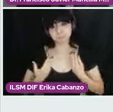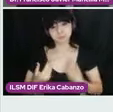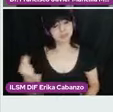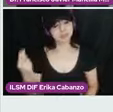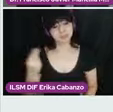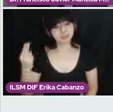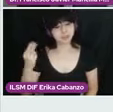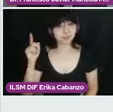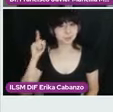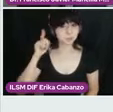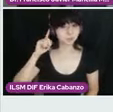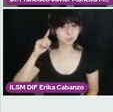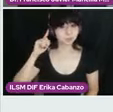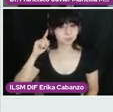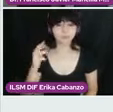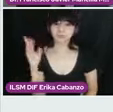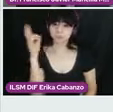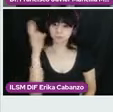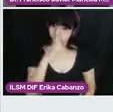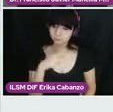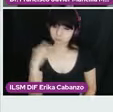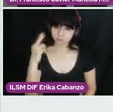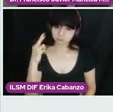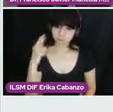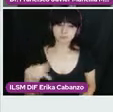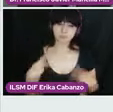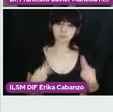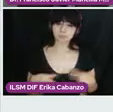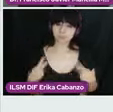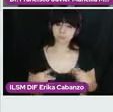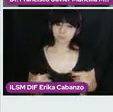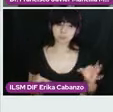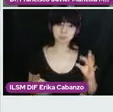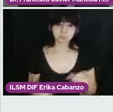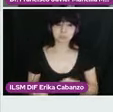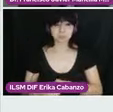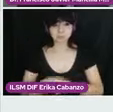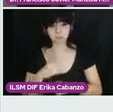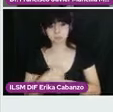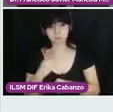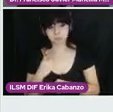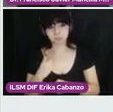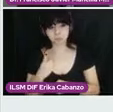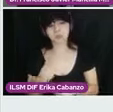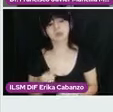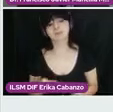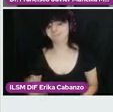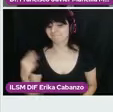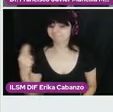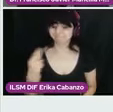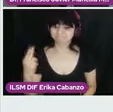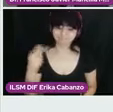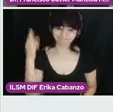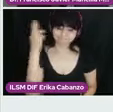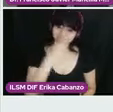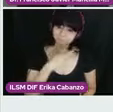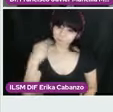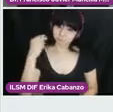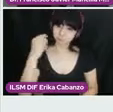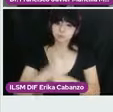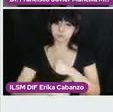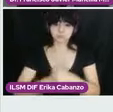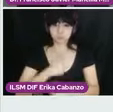por lo menos una vez en la vida. Personas que ya tienen algún daño, el seguimiento debe ser anual, al menos. ¿Por